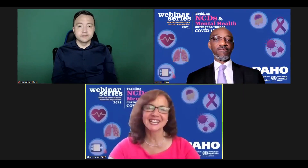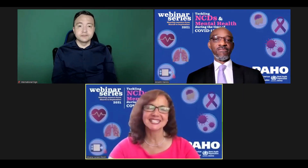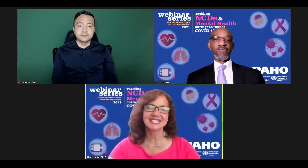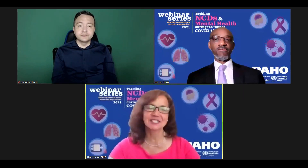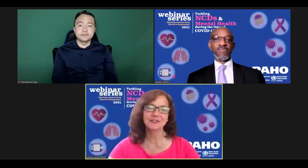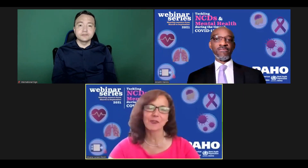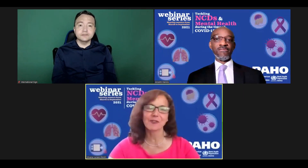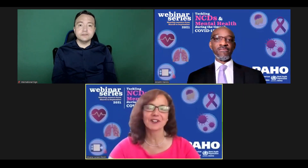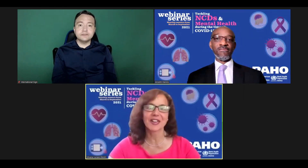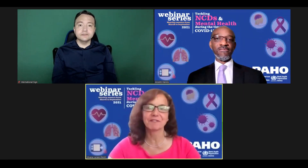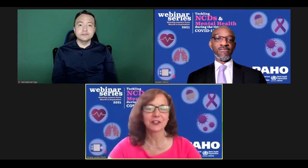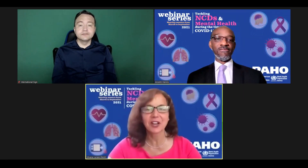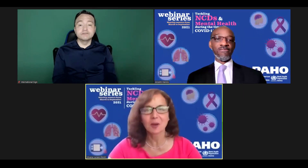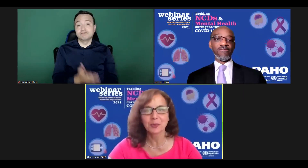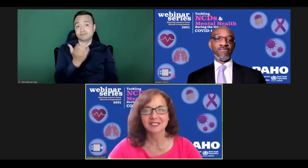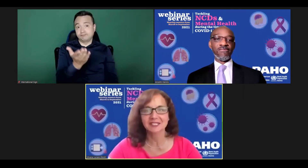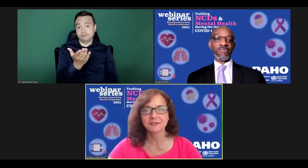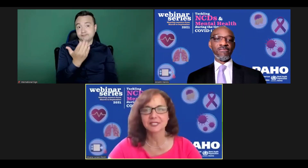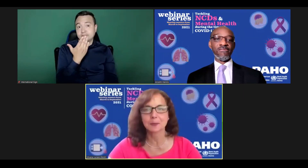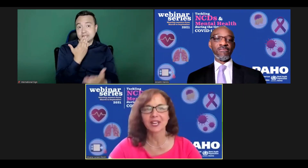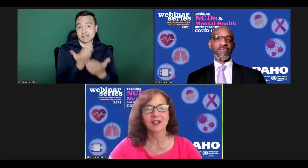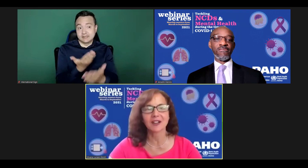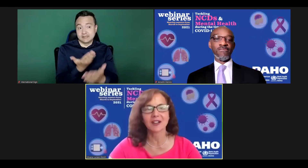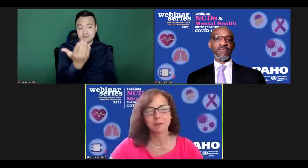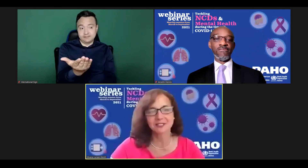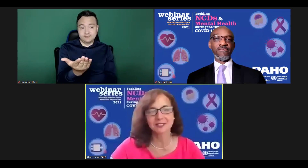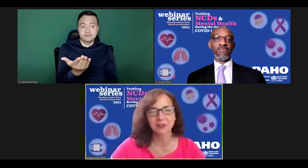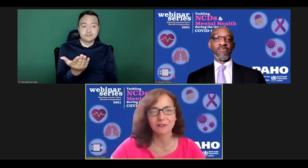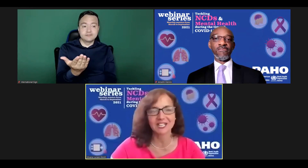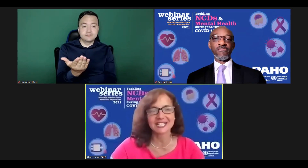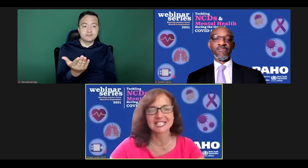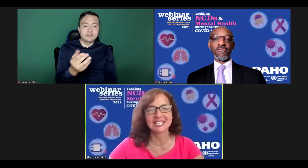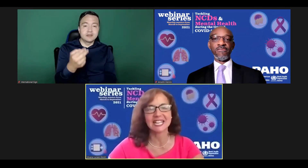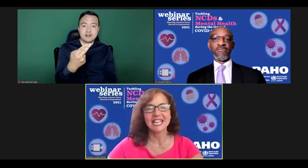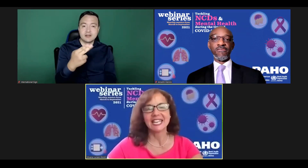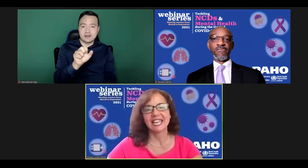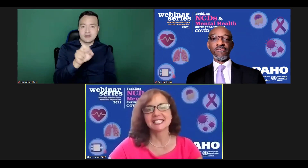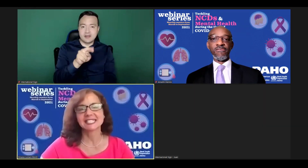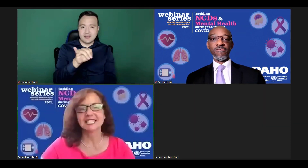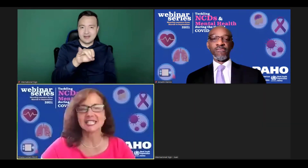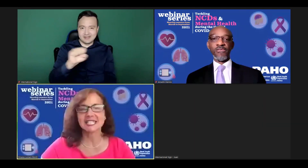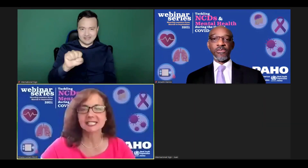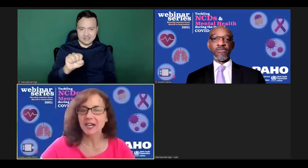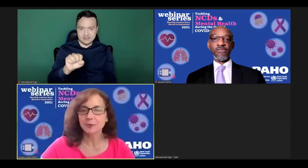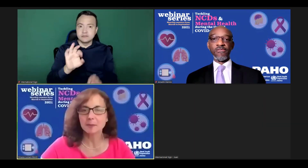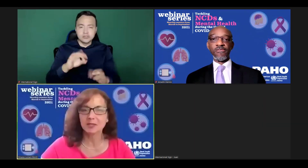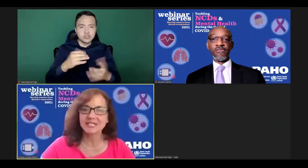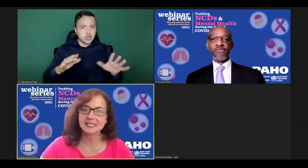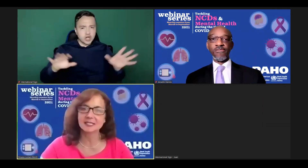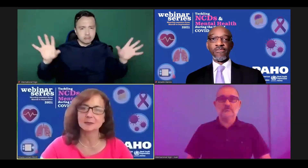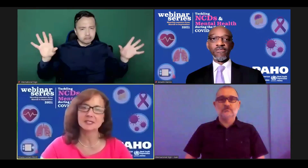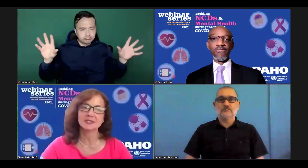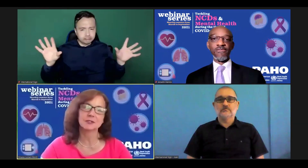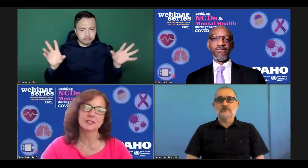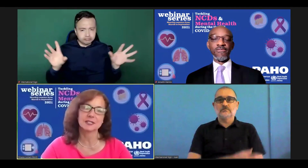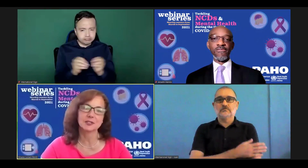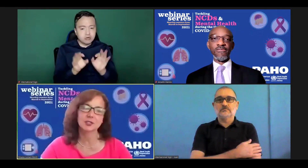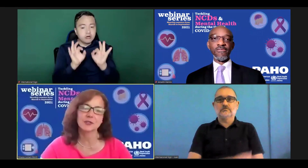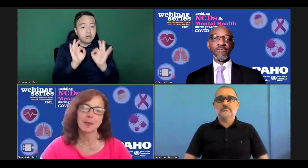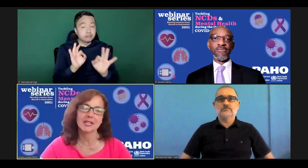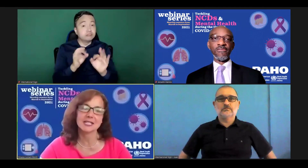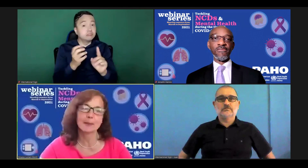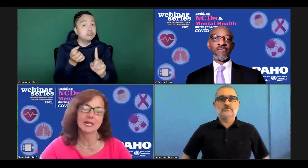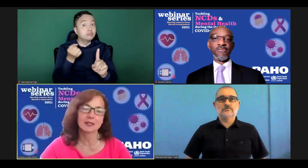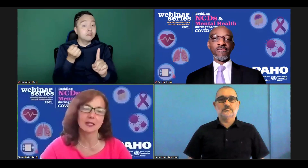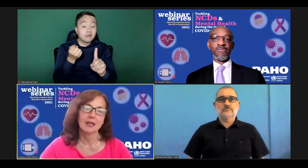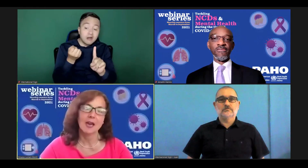Muchas gracias, doctor Genes, por ese resumen tan completo del impacto de las enfermedades de las CNTs y cómo